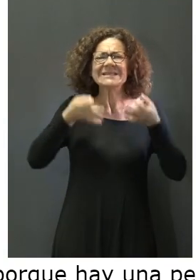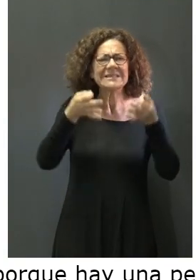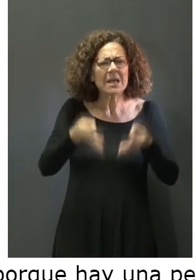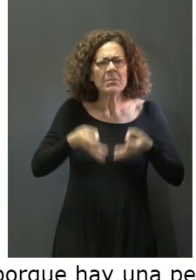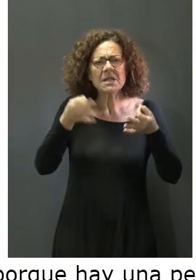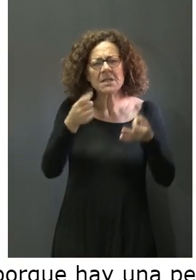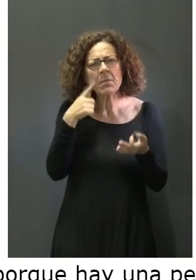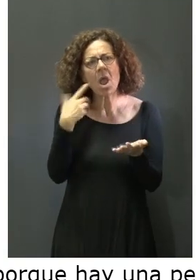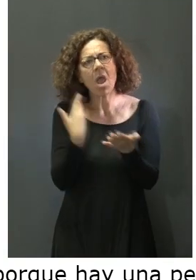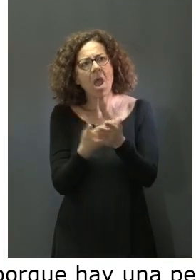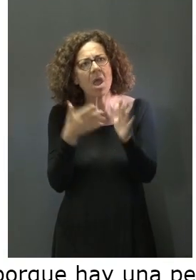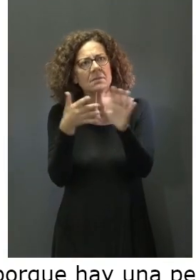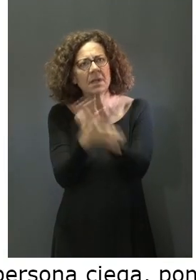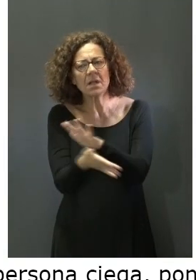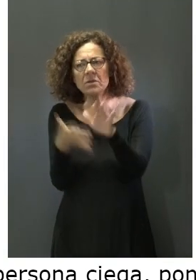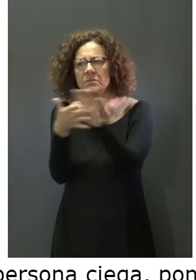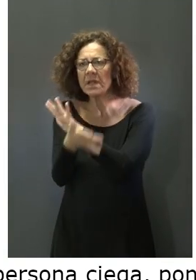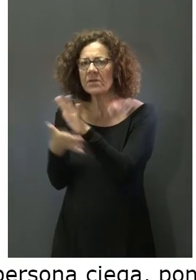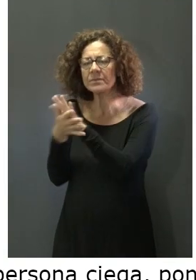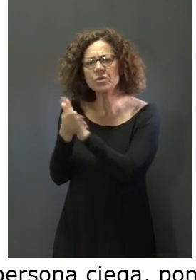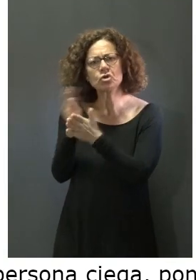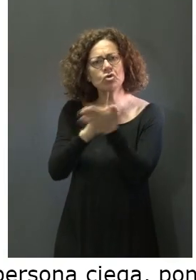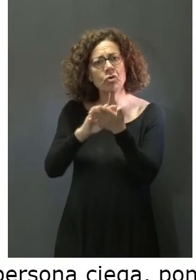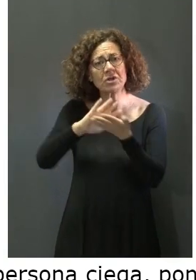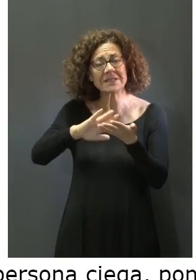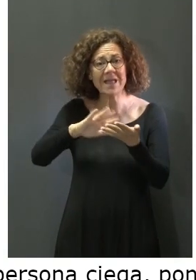estamos justificando soluciones de accesibilidad que no las